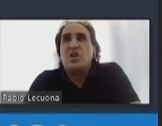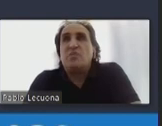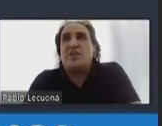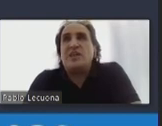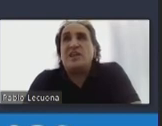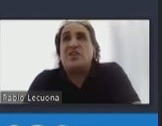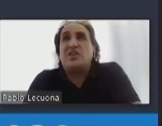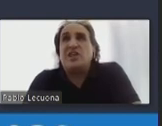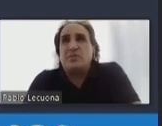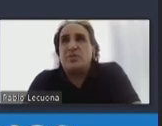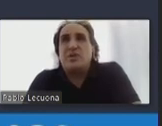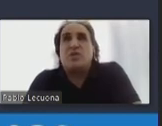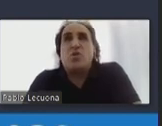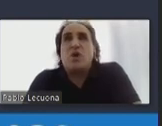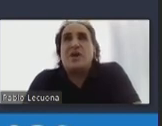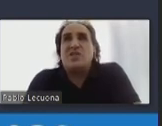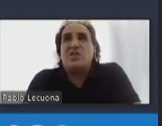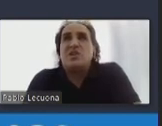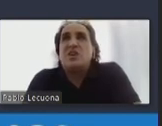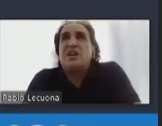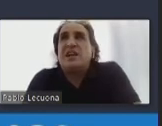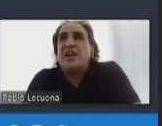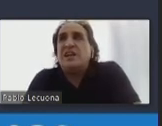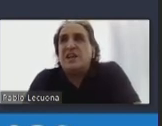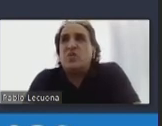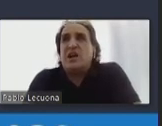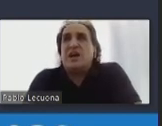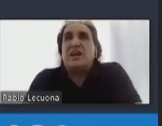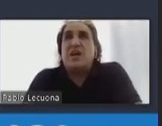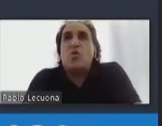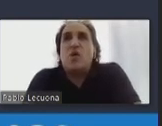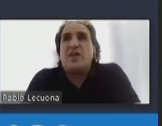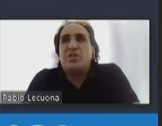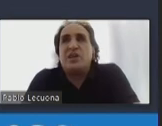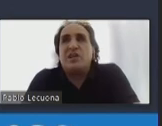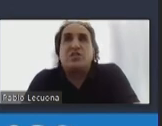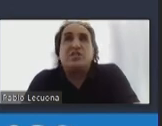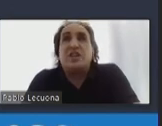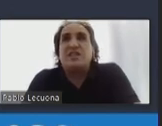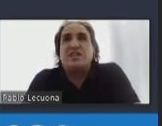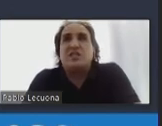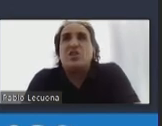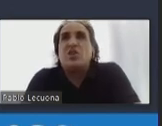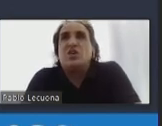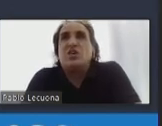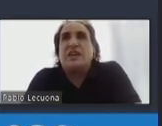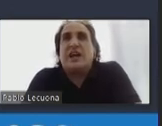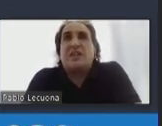años, pero que hoy, por lo menos cuando en el lenguaje, cuando en los